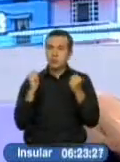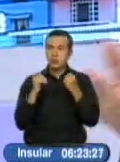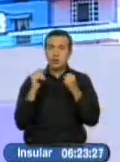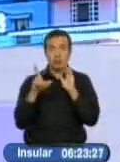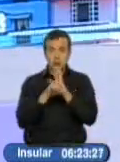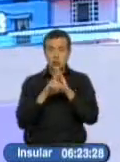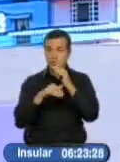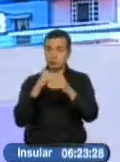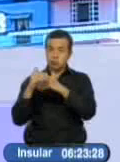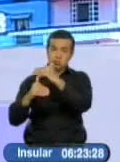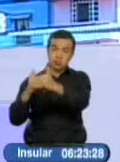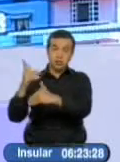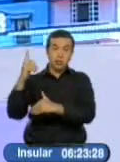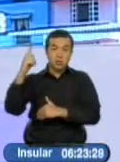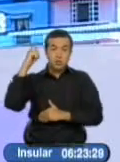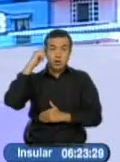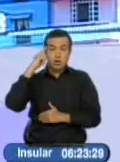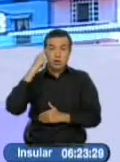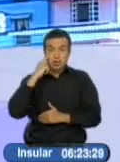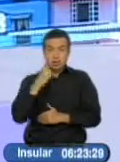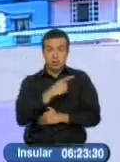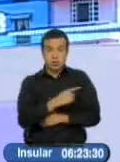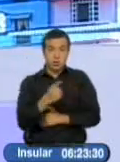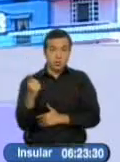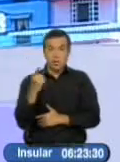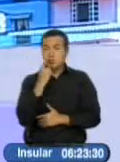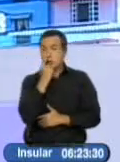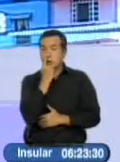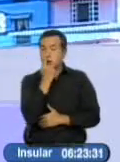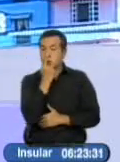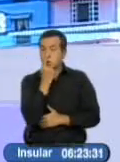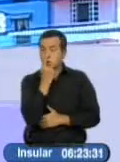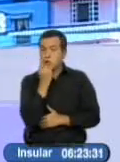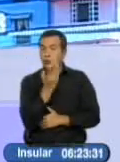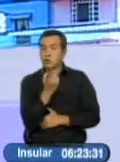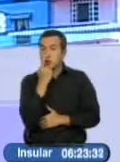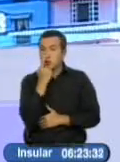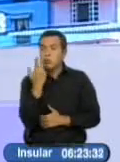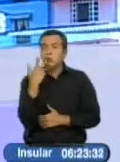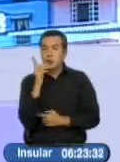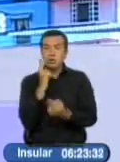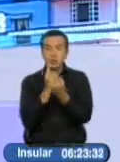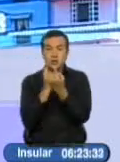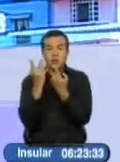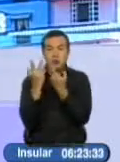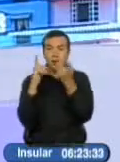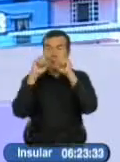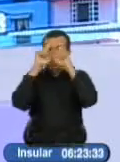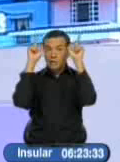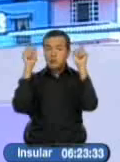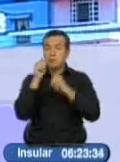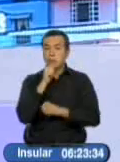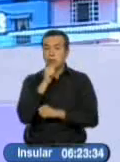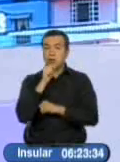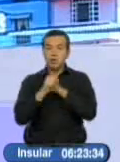tiempo. Fíjate que el gobierno tuvo unos interesantes acercamientos con el sector privado en el año